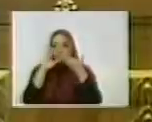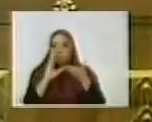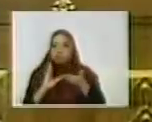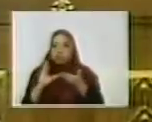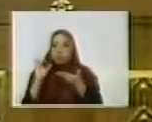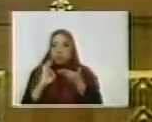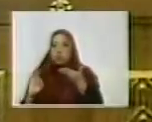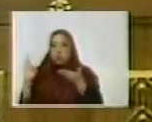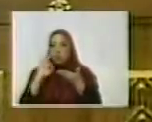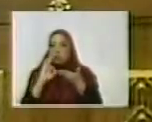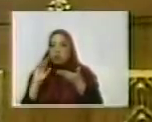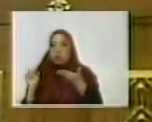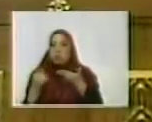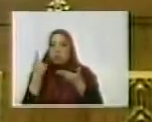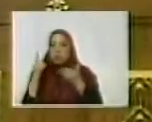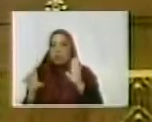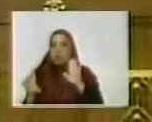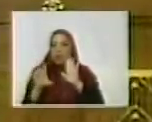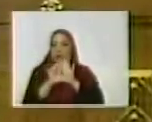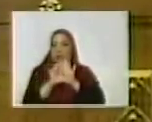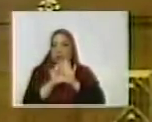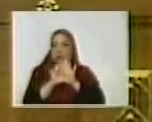Estamos hablando de la primera ley,